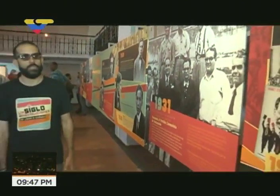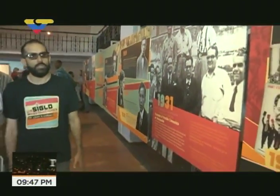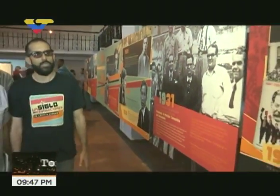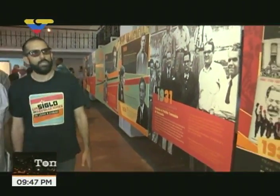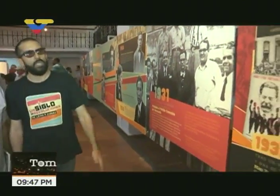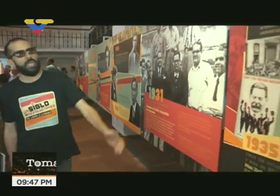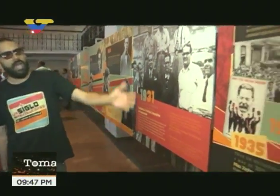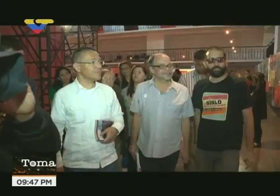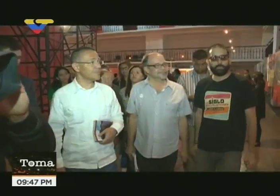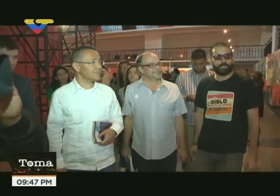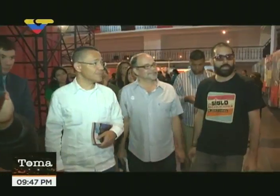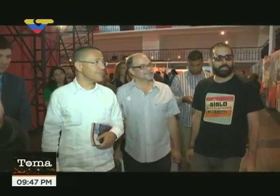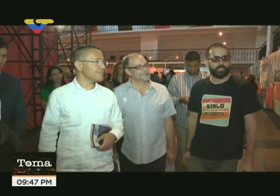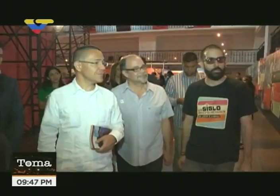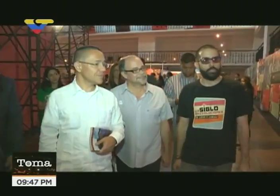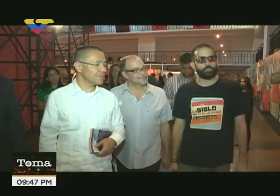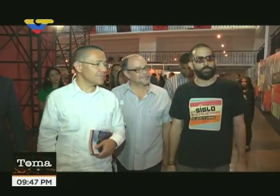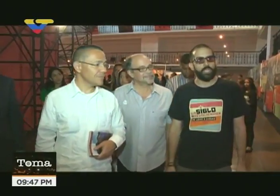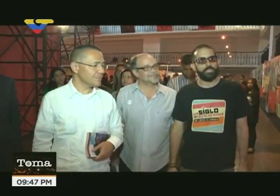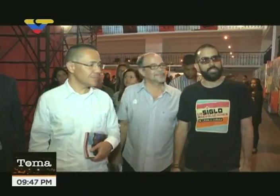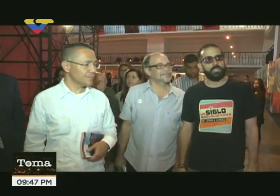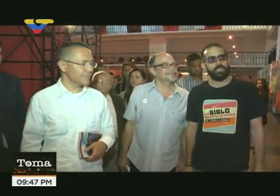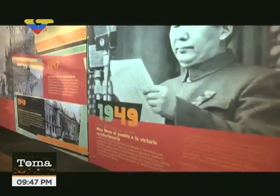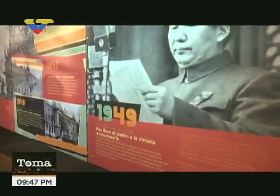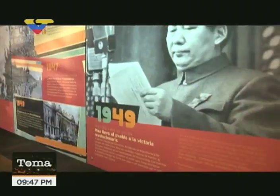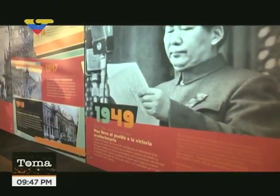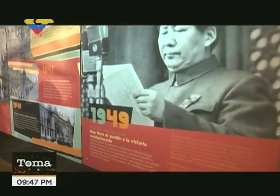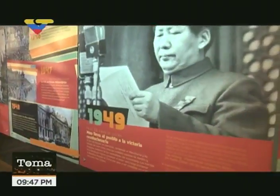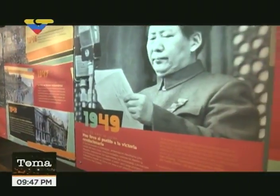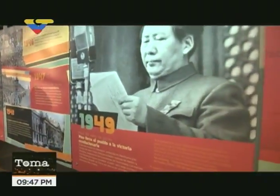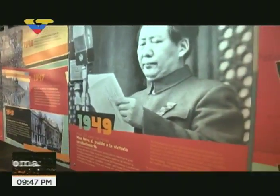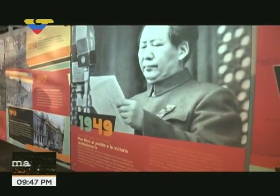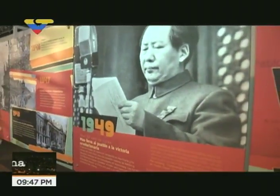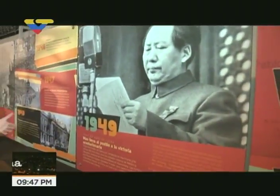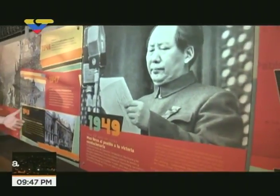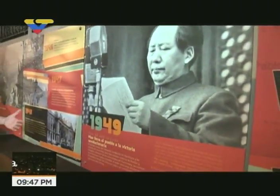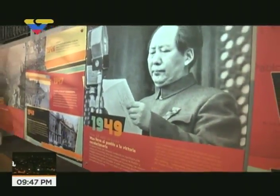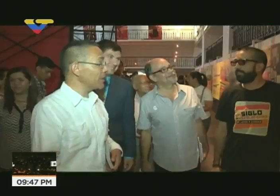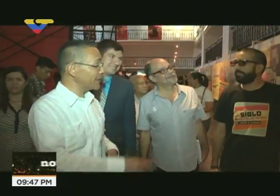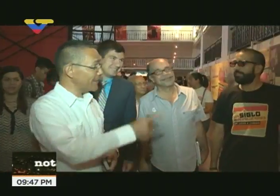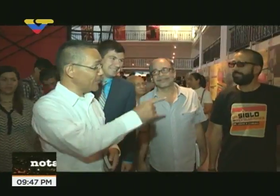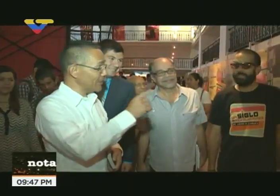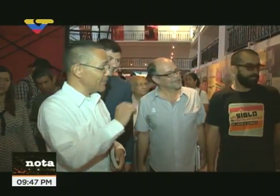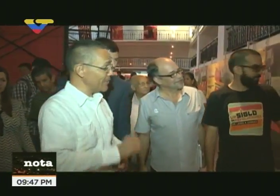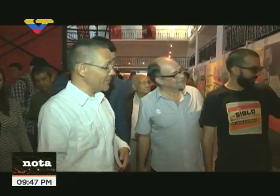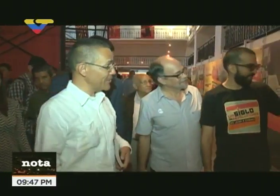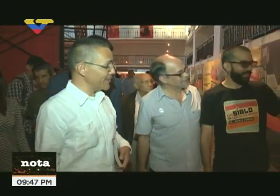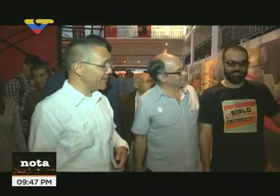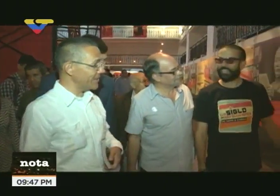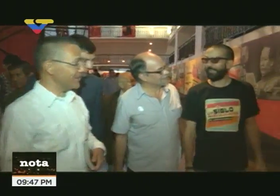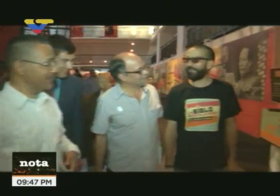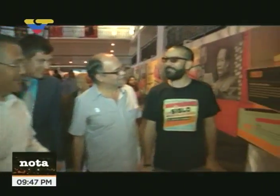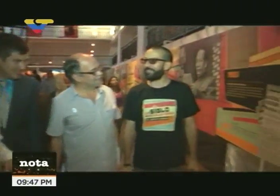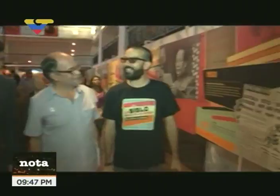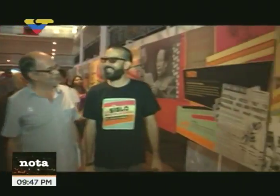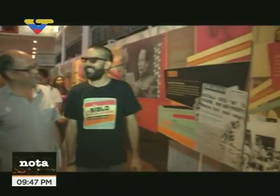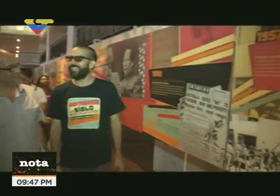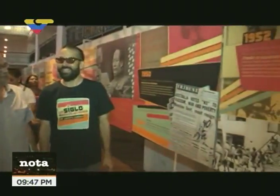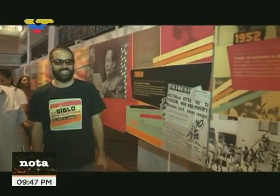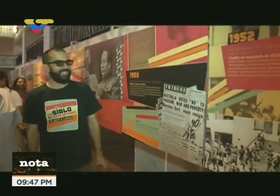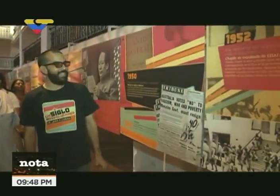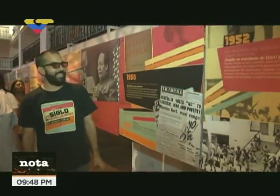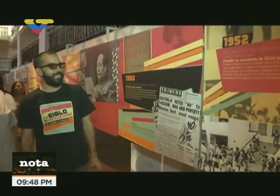socialista que se fundamenta en el llamado a la liberación que hizo Marx a los proletarios del mundo a mediados del siglo XIX.